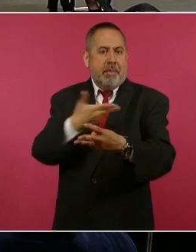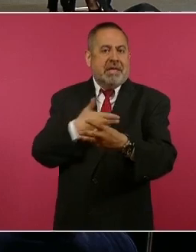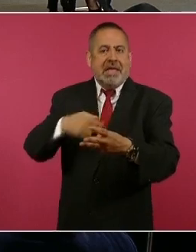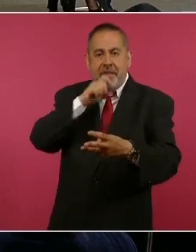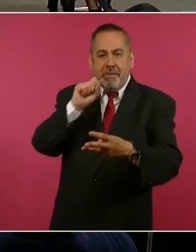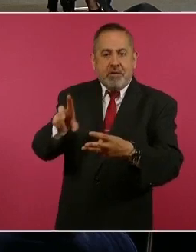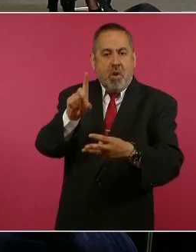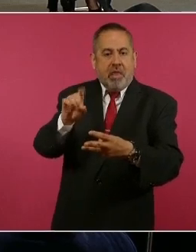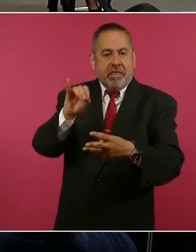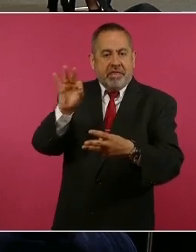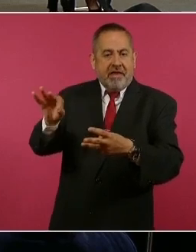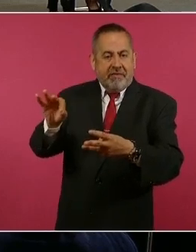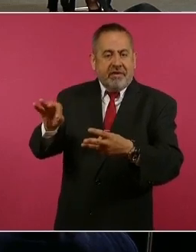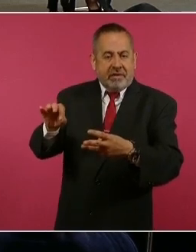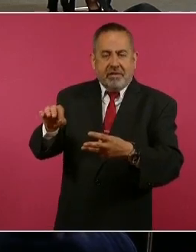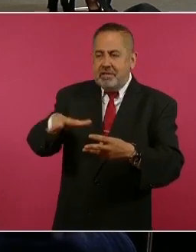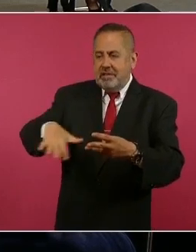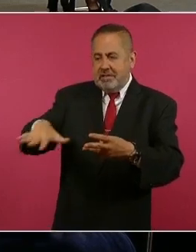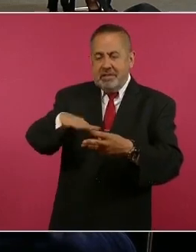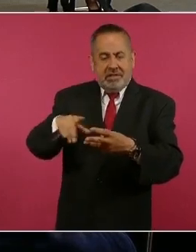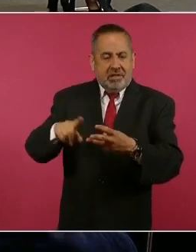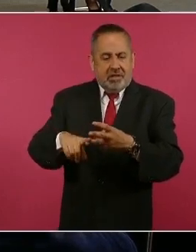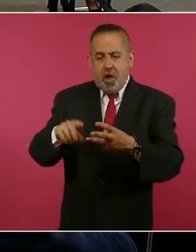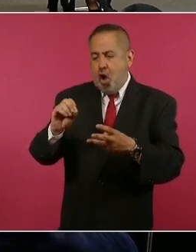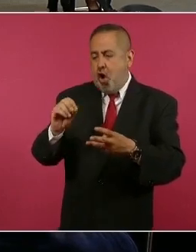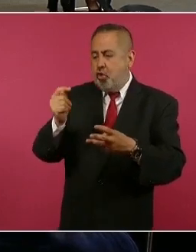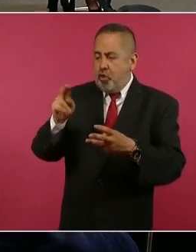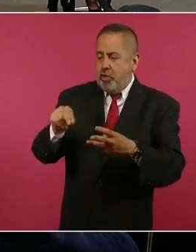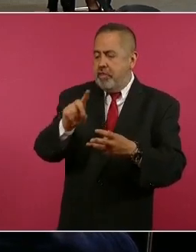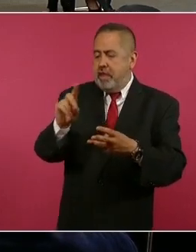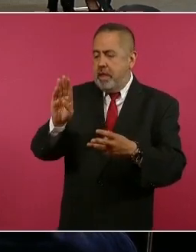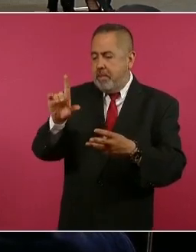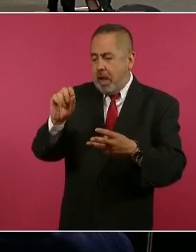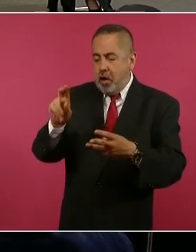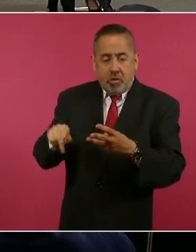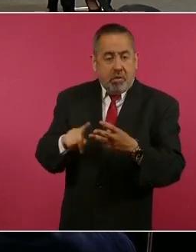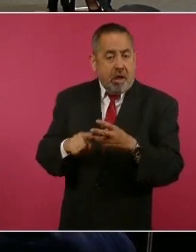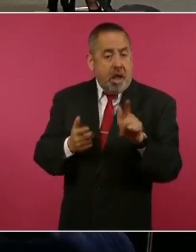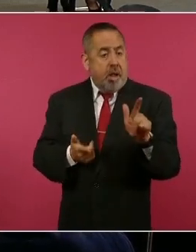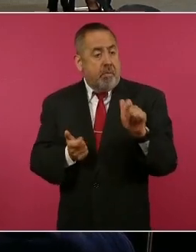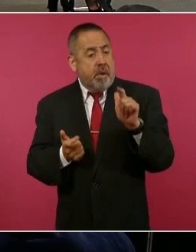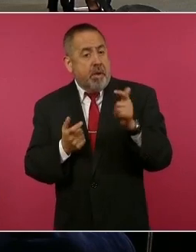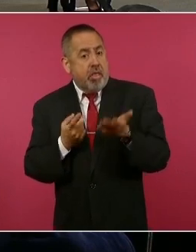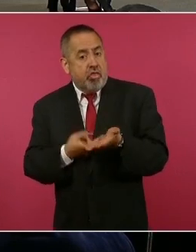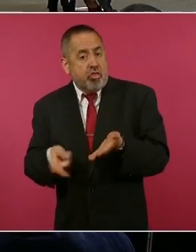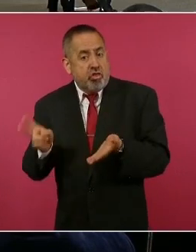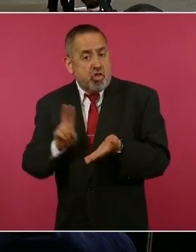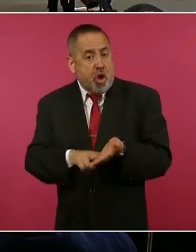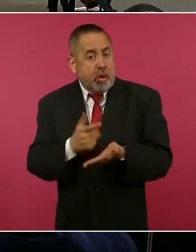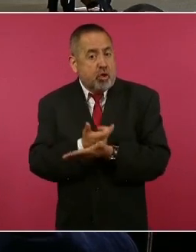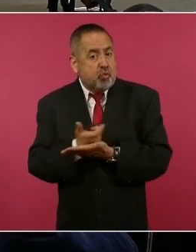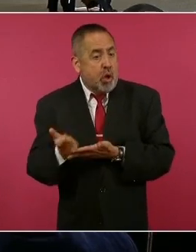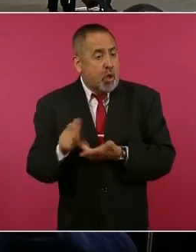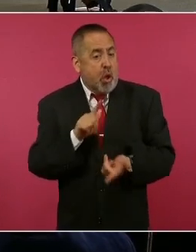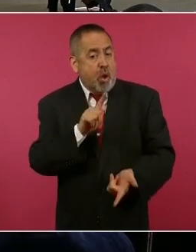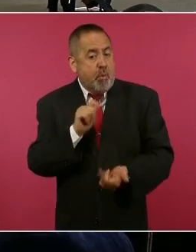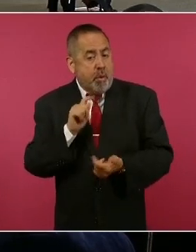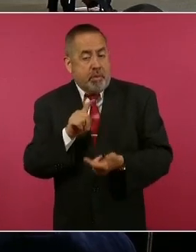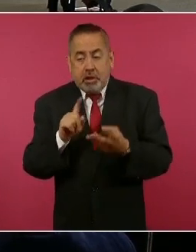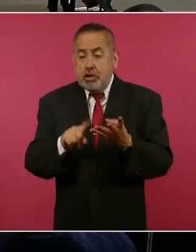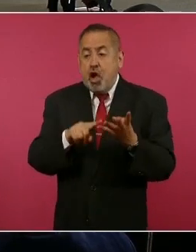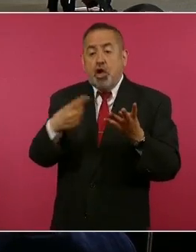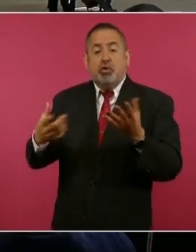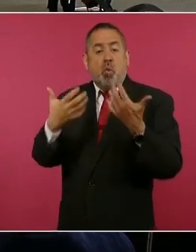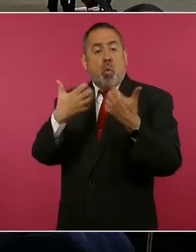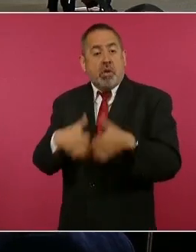DIS municipal de Otompe Blando, o Otompe Blanco, perdón, cobrando el doble sueldo. Su cuñada